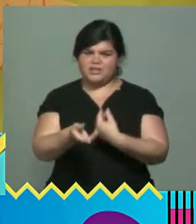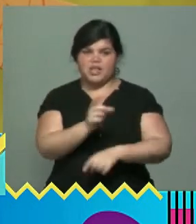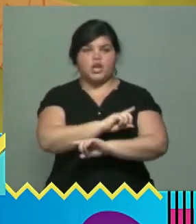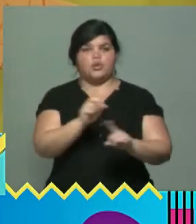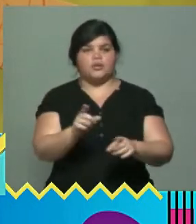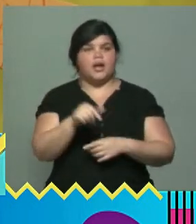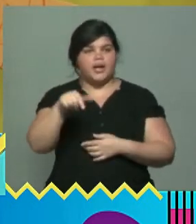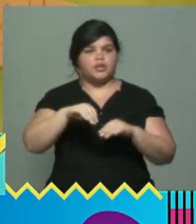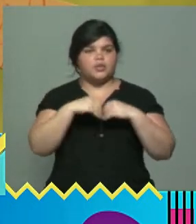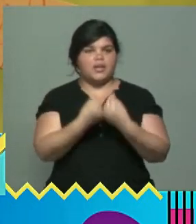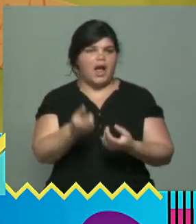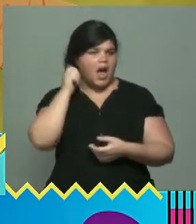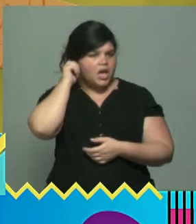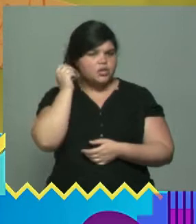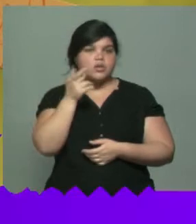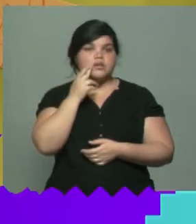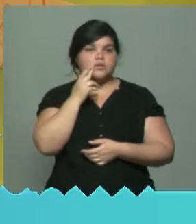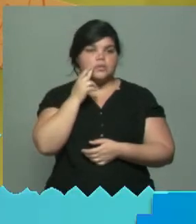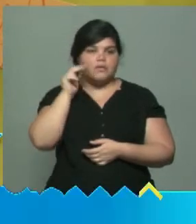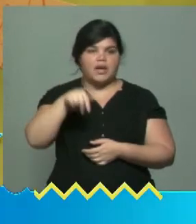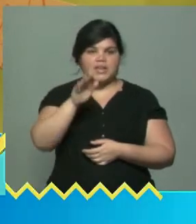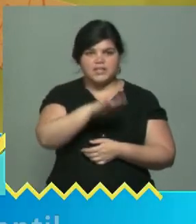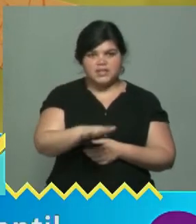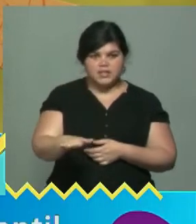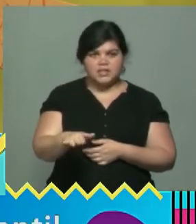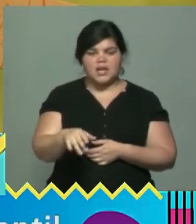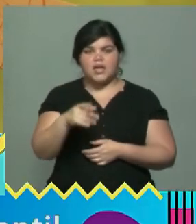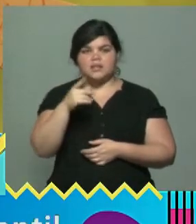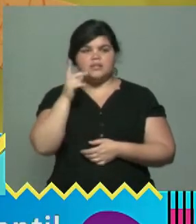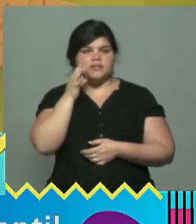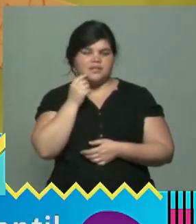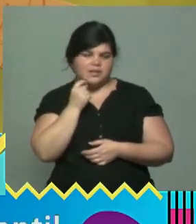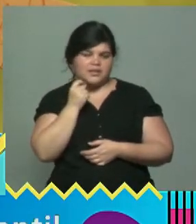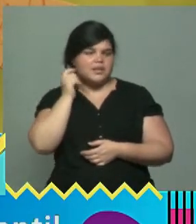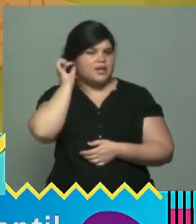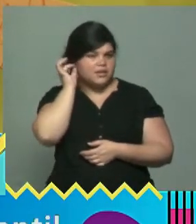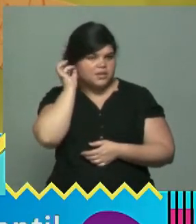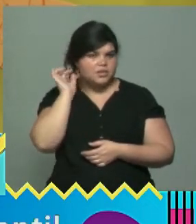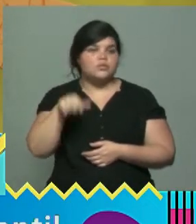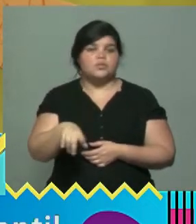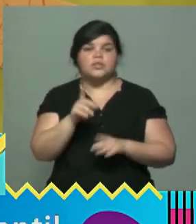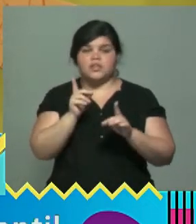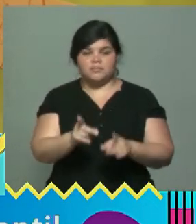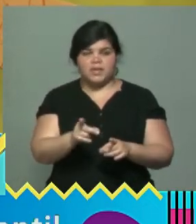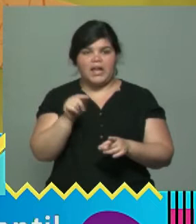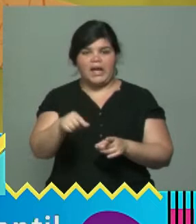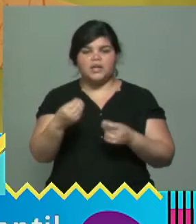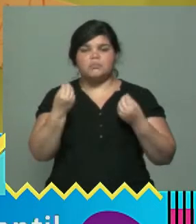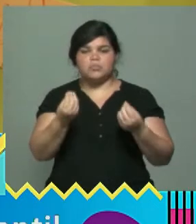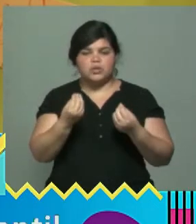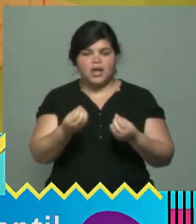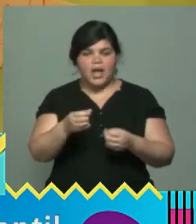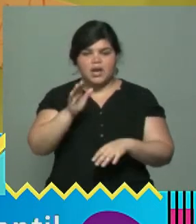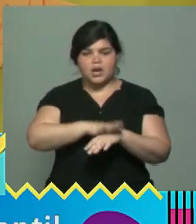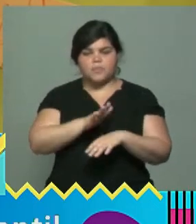años que trabajamos con situaciones que afectan a niñas, niños y adolescentes de violencia. En la mayoría de sus casos son por los adultos que los